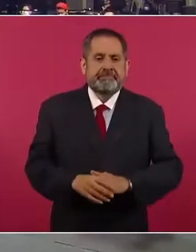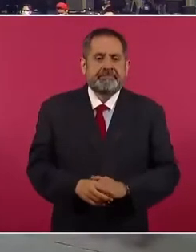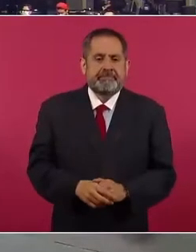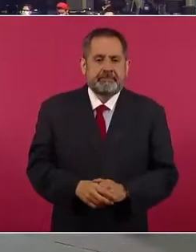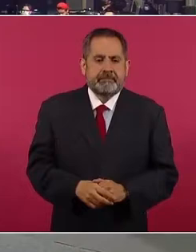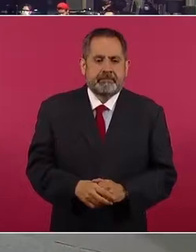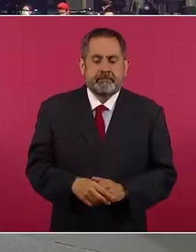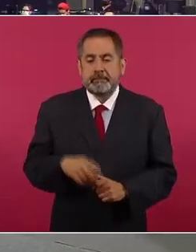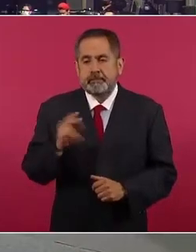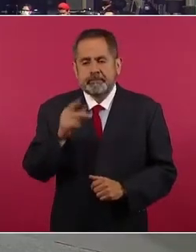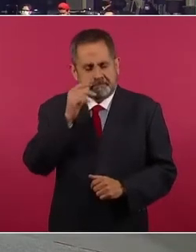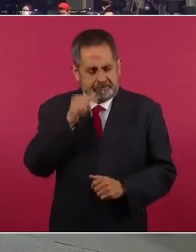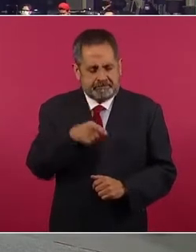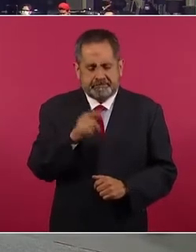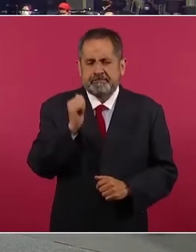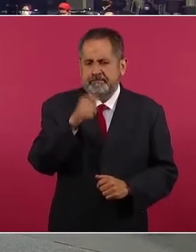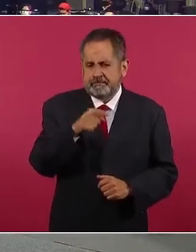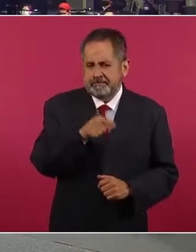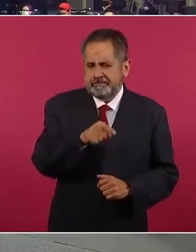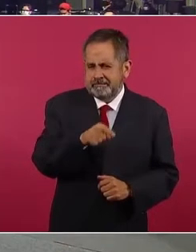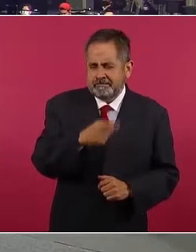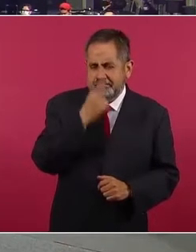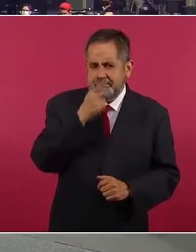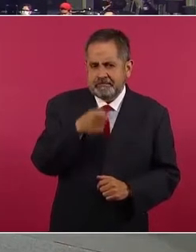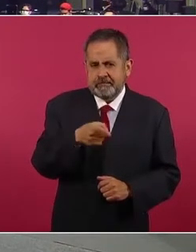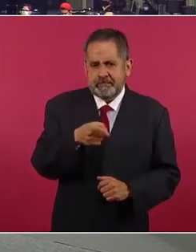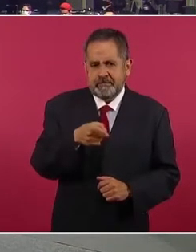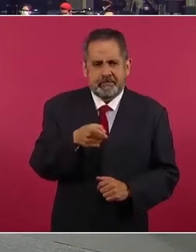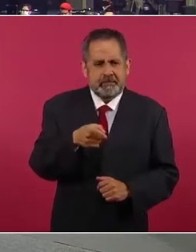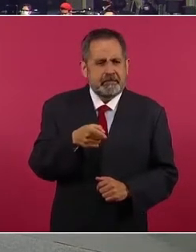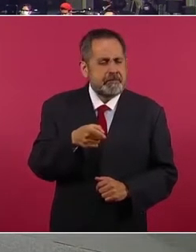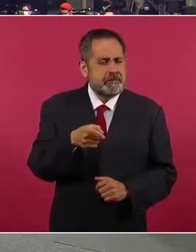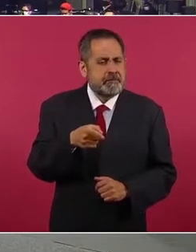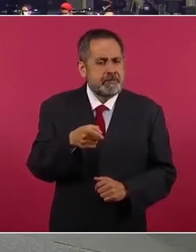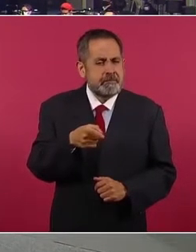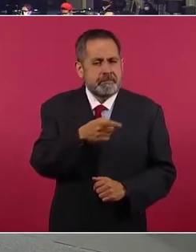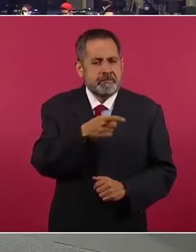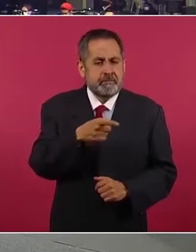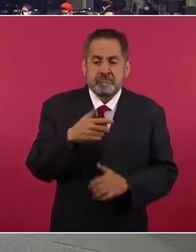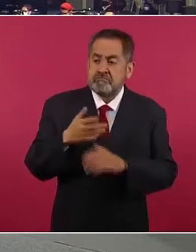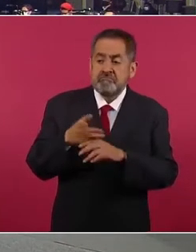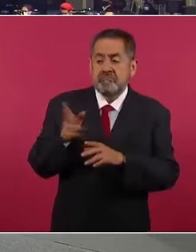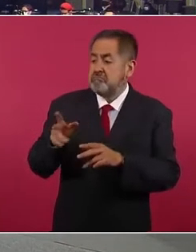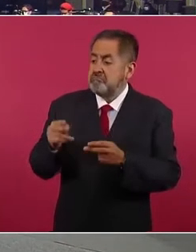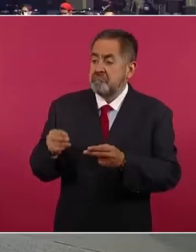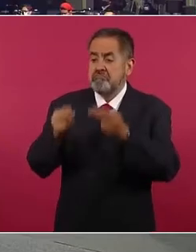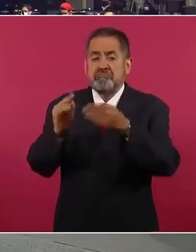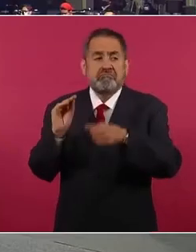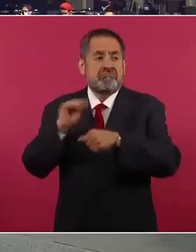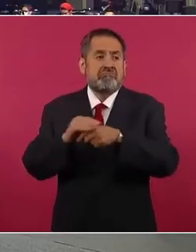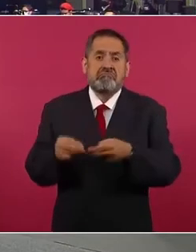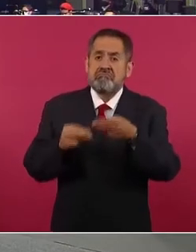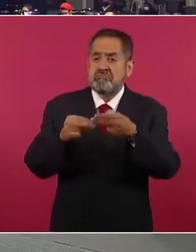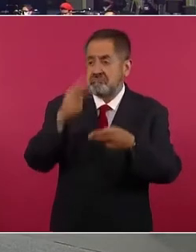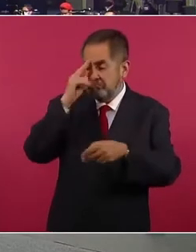No, pero hay algo de que se van a detener las inversiones.